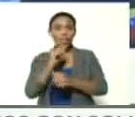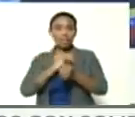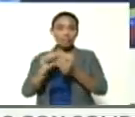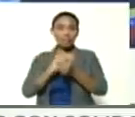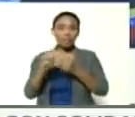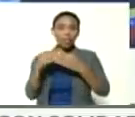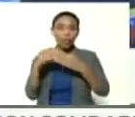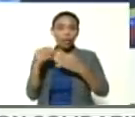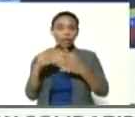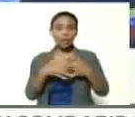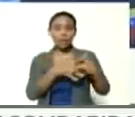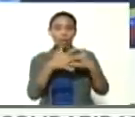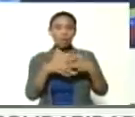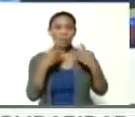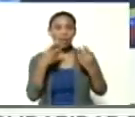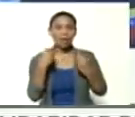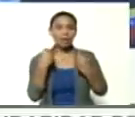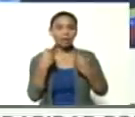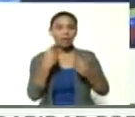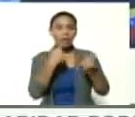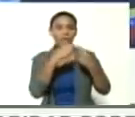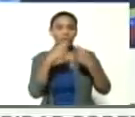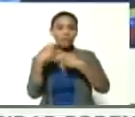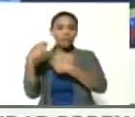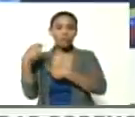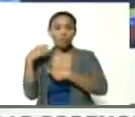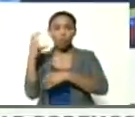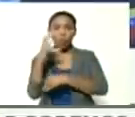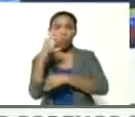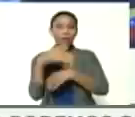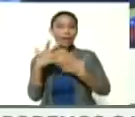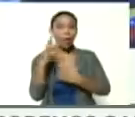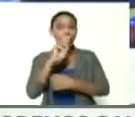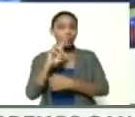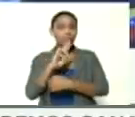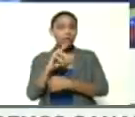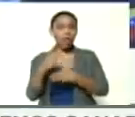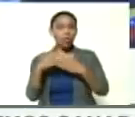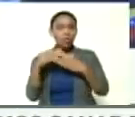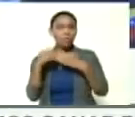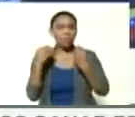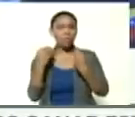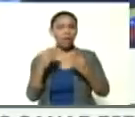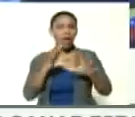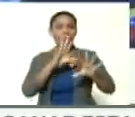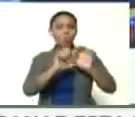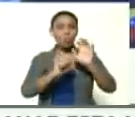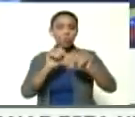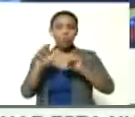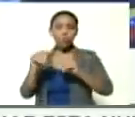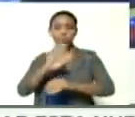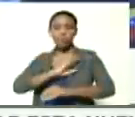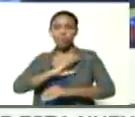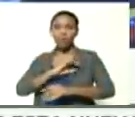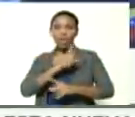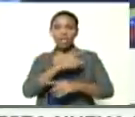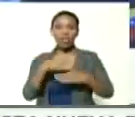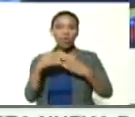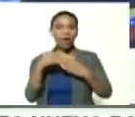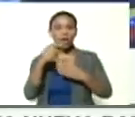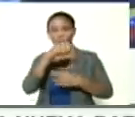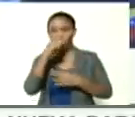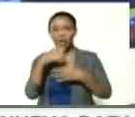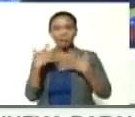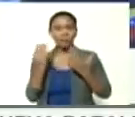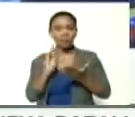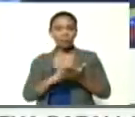dólares estadounidenses para venderlos a importadores colombianos que usan los dólares para comprar bienes. O sea, los dólares de la droga, luego